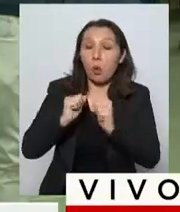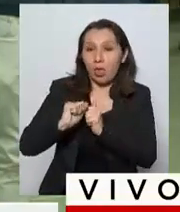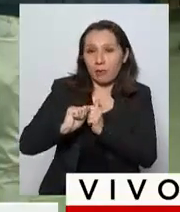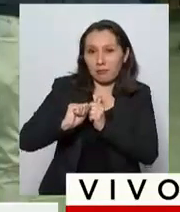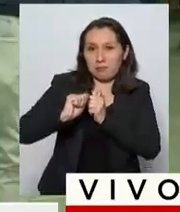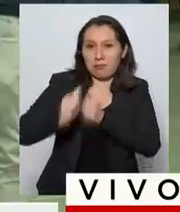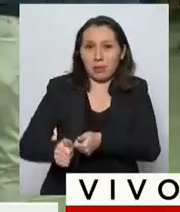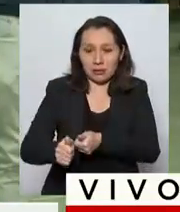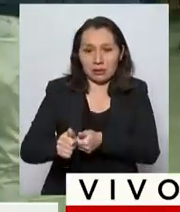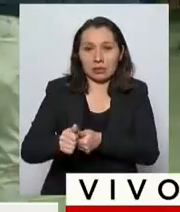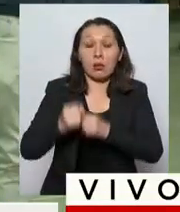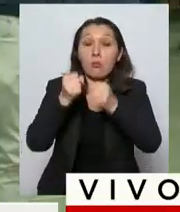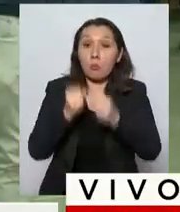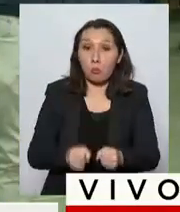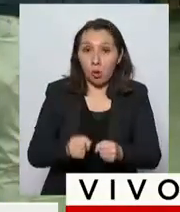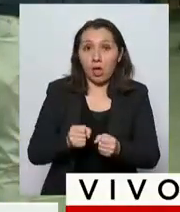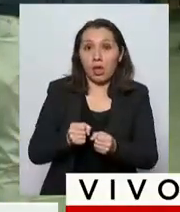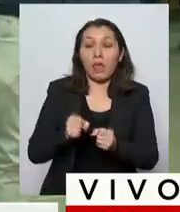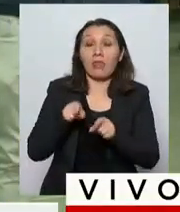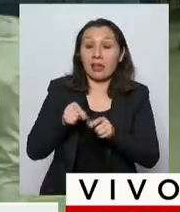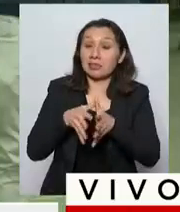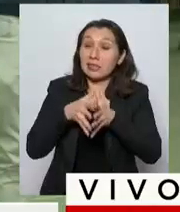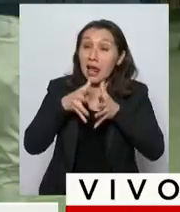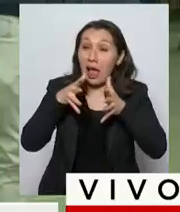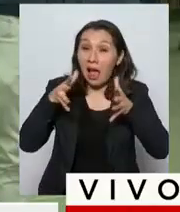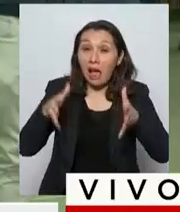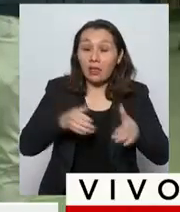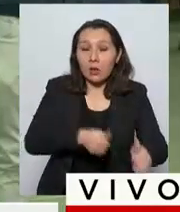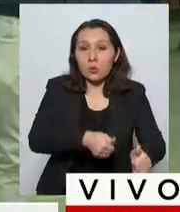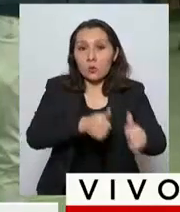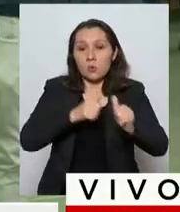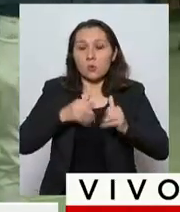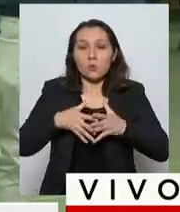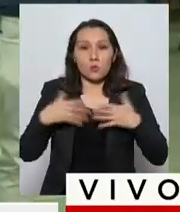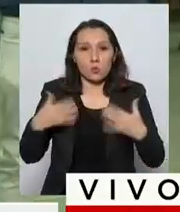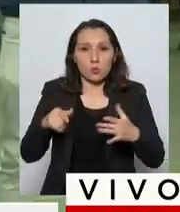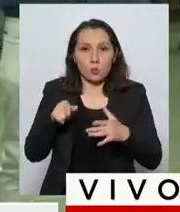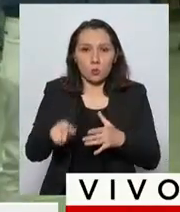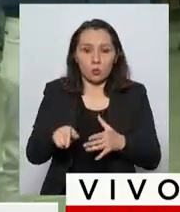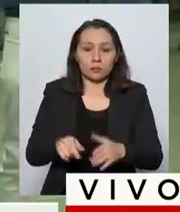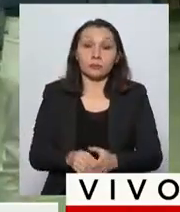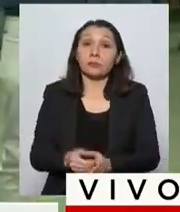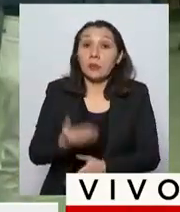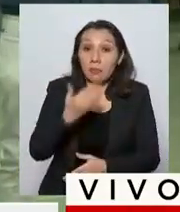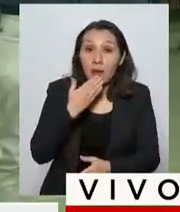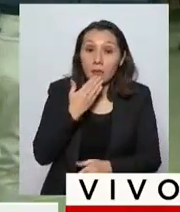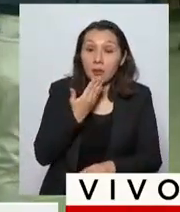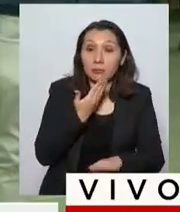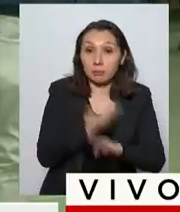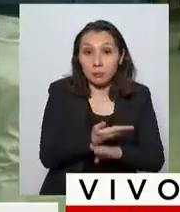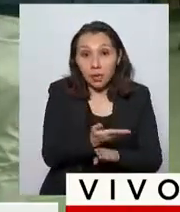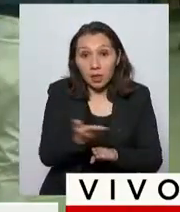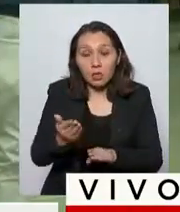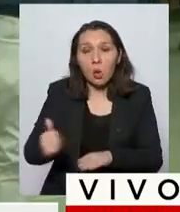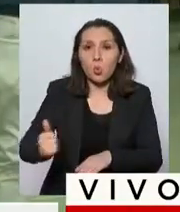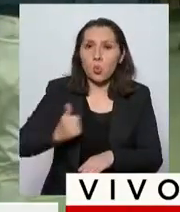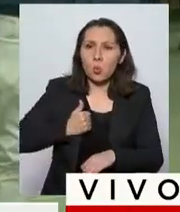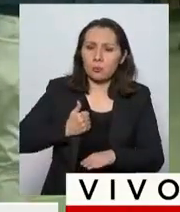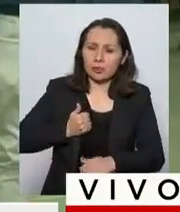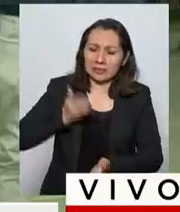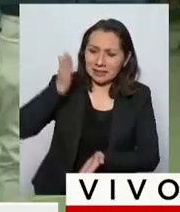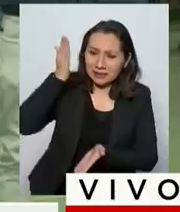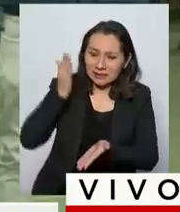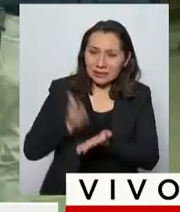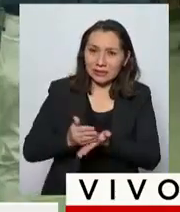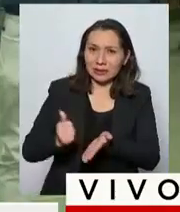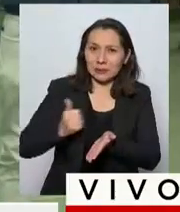y poder vencer en este tremendo desafío que estamos enfrentando. Pero también les pido cumplir